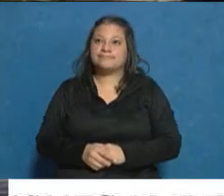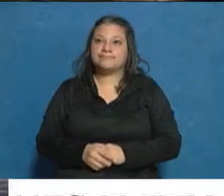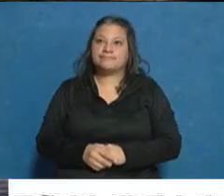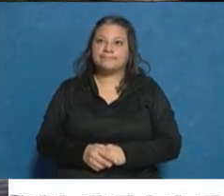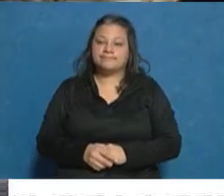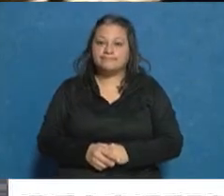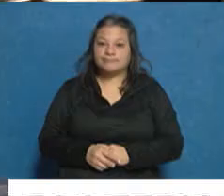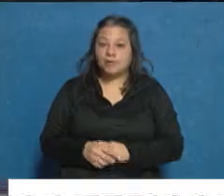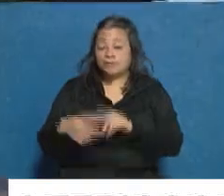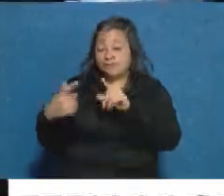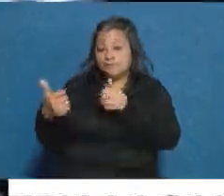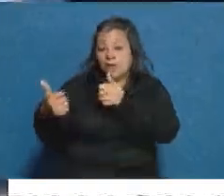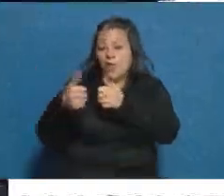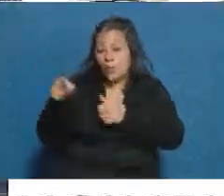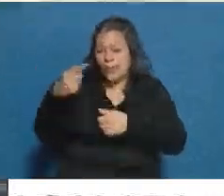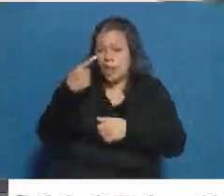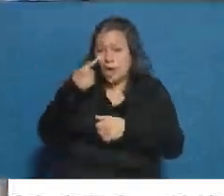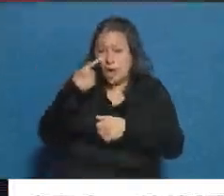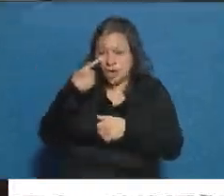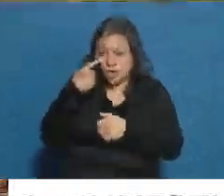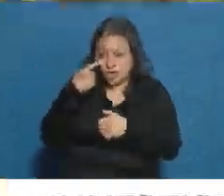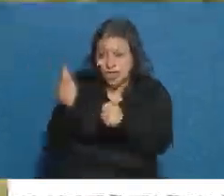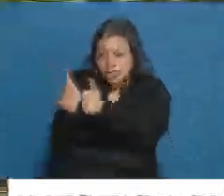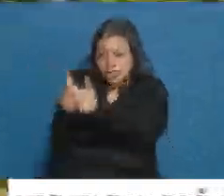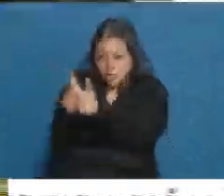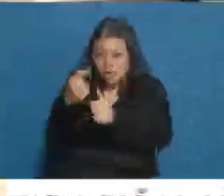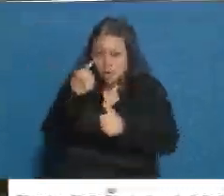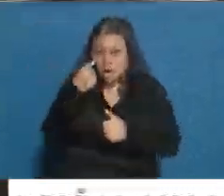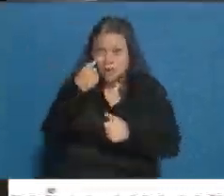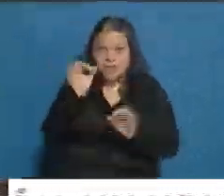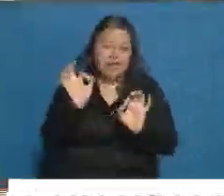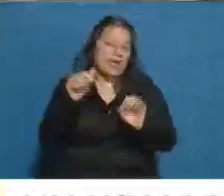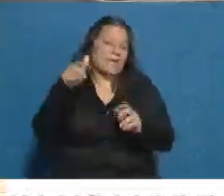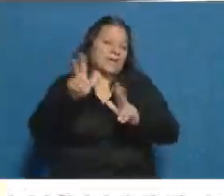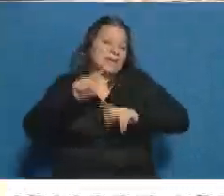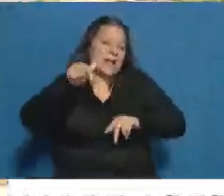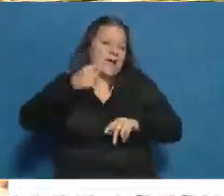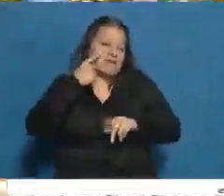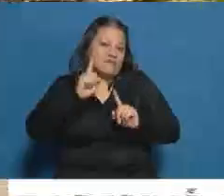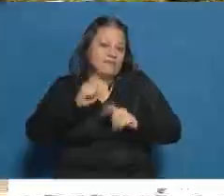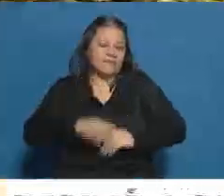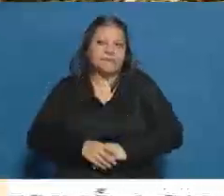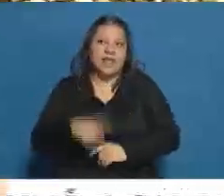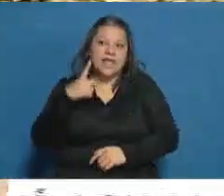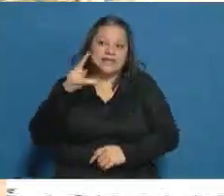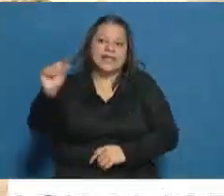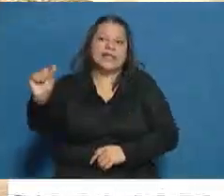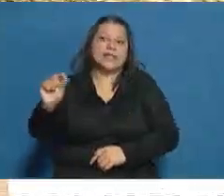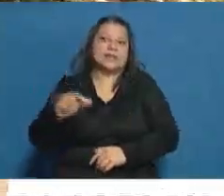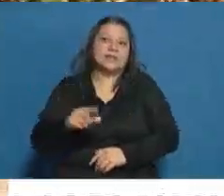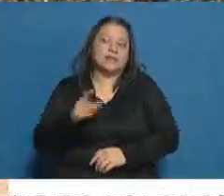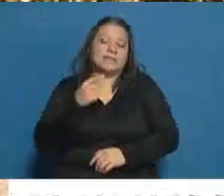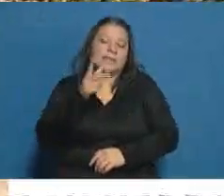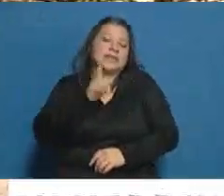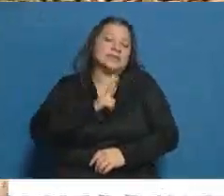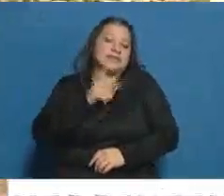vas acercando... Segundito, si conocían a los matrimonios, no son de acá. Dice, bueno, mientras alejan me gritan que no son de